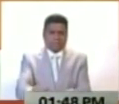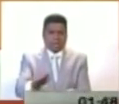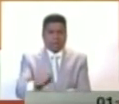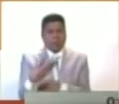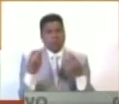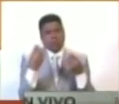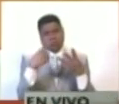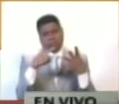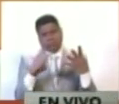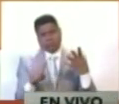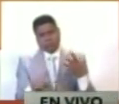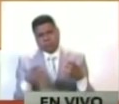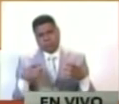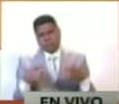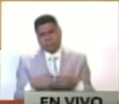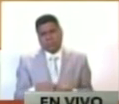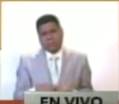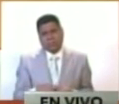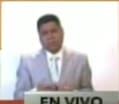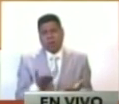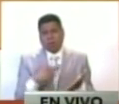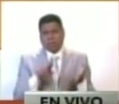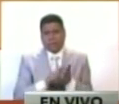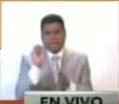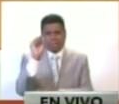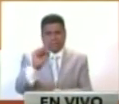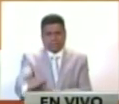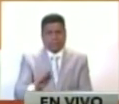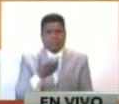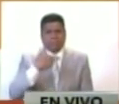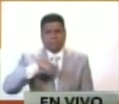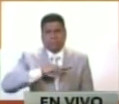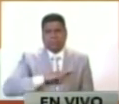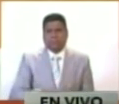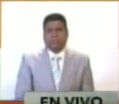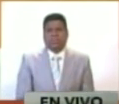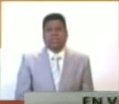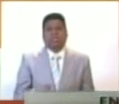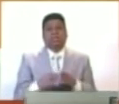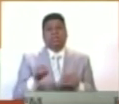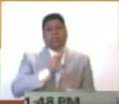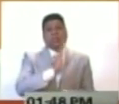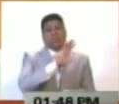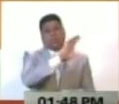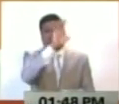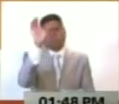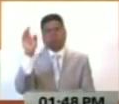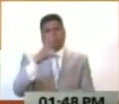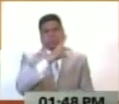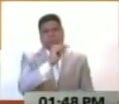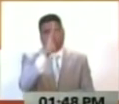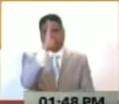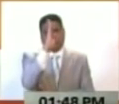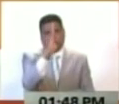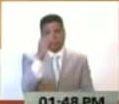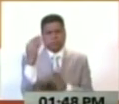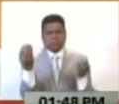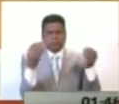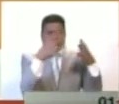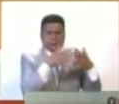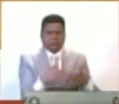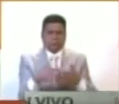De tal forma que la presidencia de los países no alineados para Venezuela constituye no solamente un motivo y